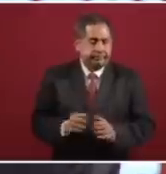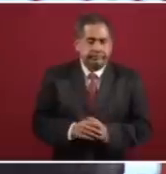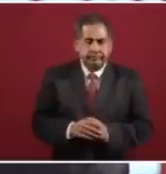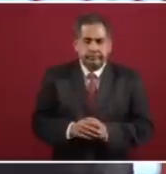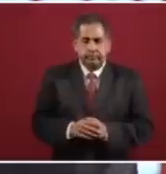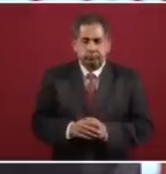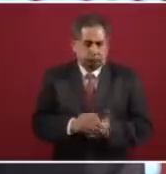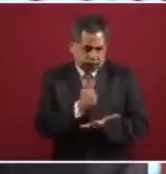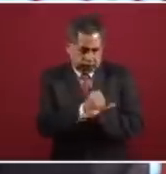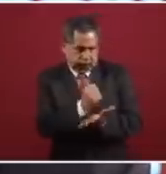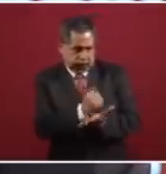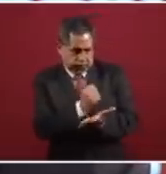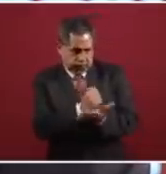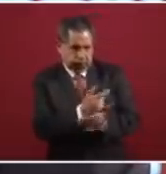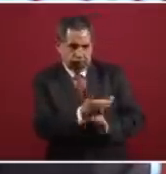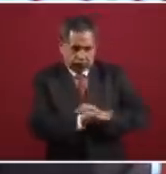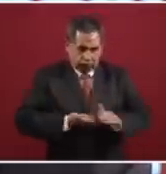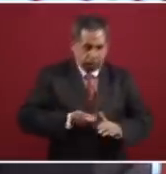extorsionando,